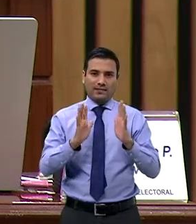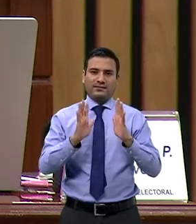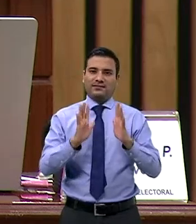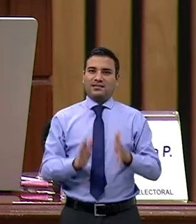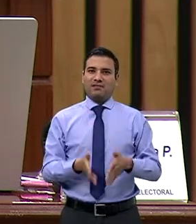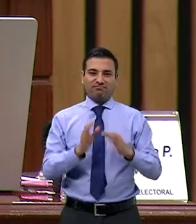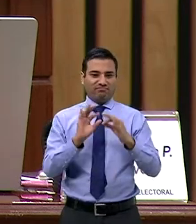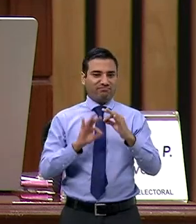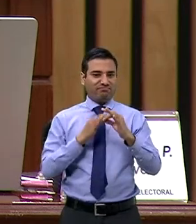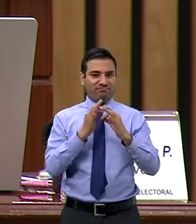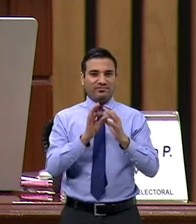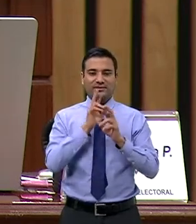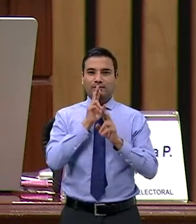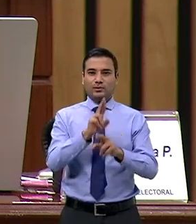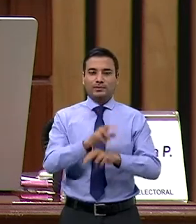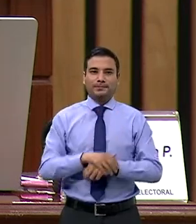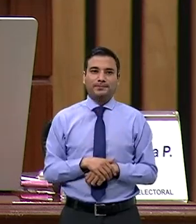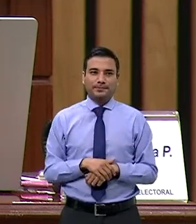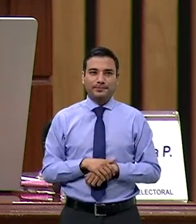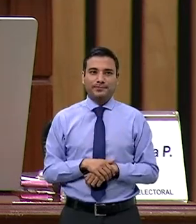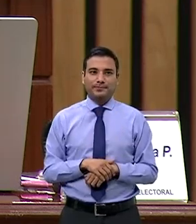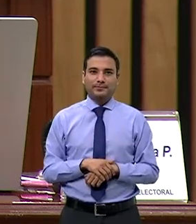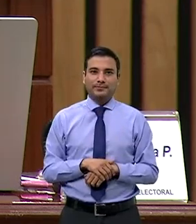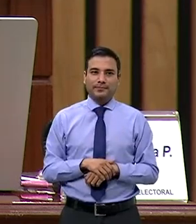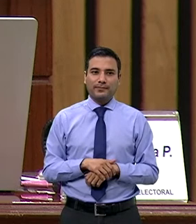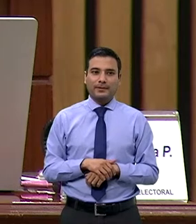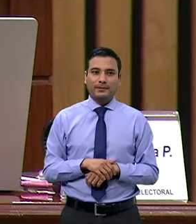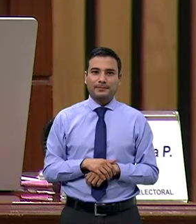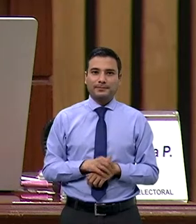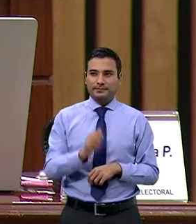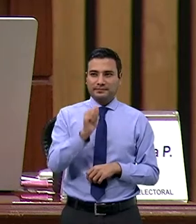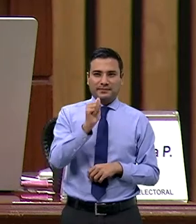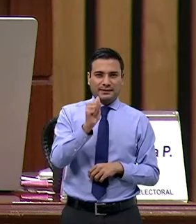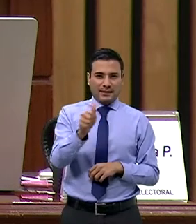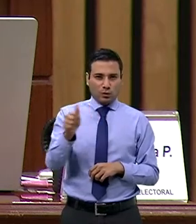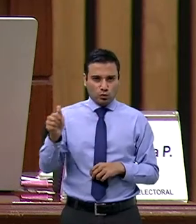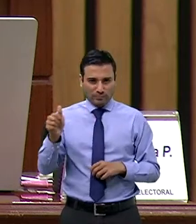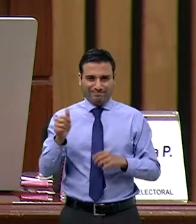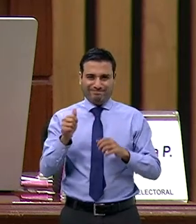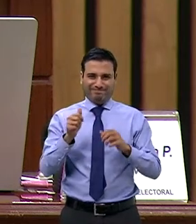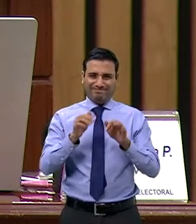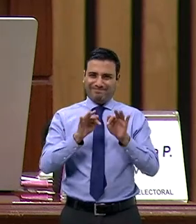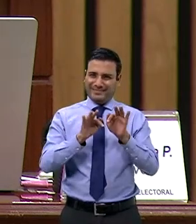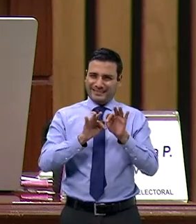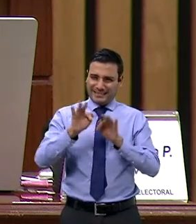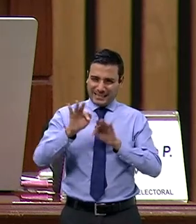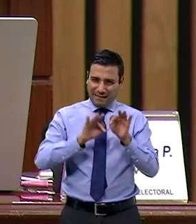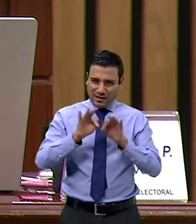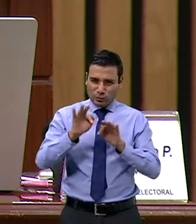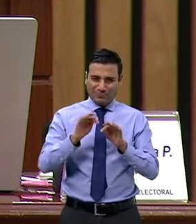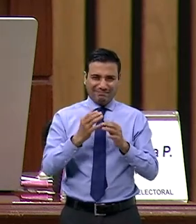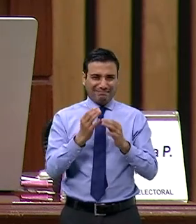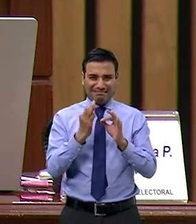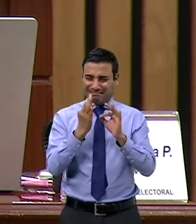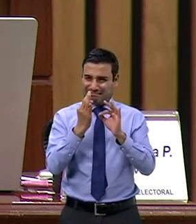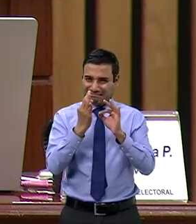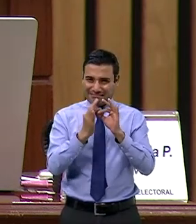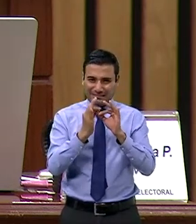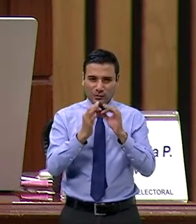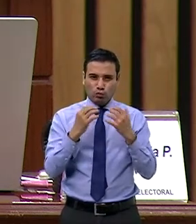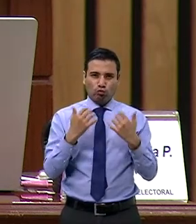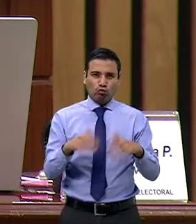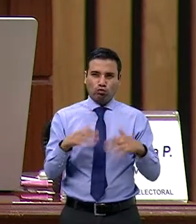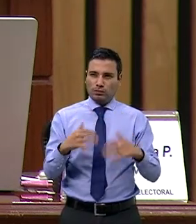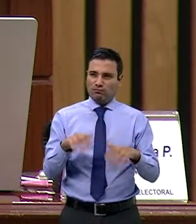consulta el empeño dedicación y compromiso de nuestros miembros del servicio profesional electoral nacional debe ser particularmente